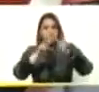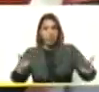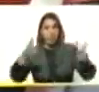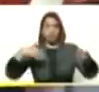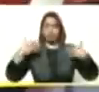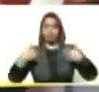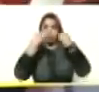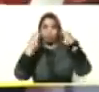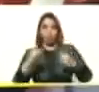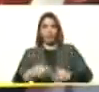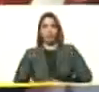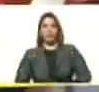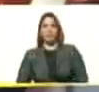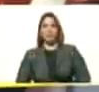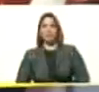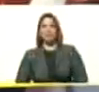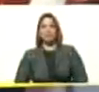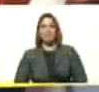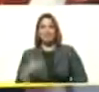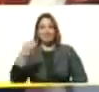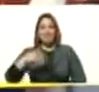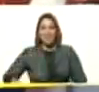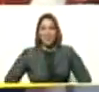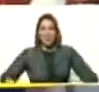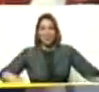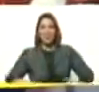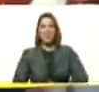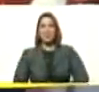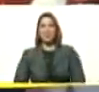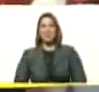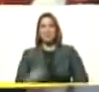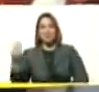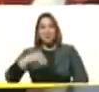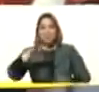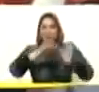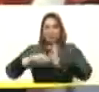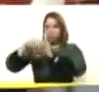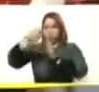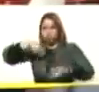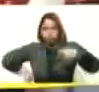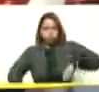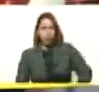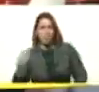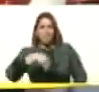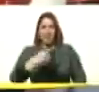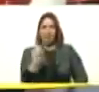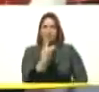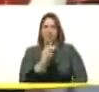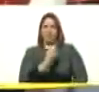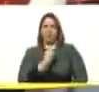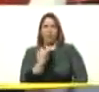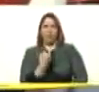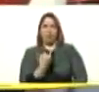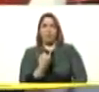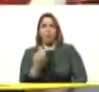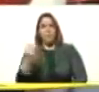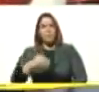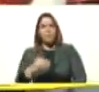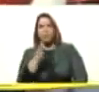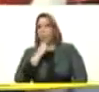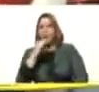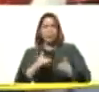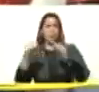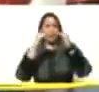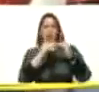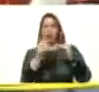felicidad. Mientras más capitalismo, más corrupción, más individualismo, más desigualdad,